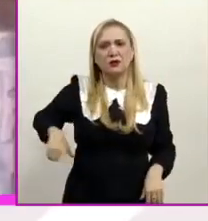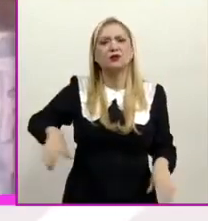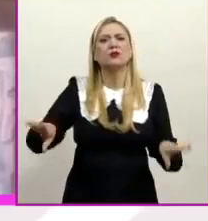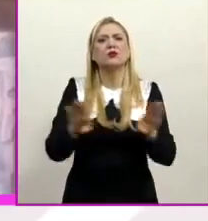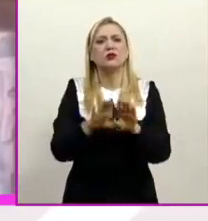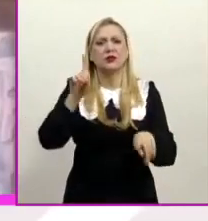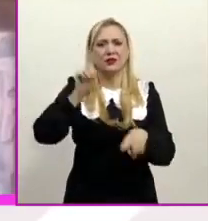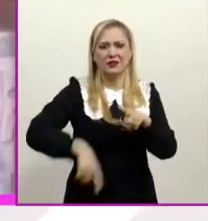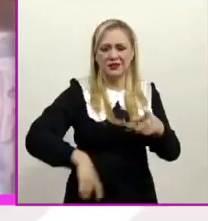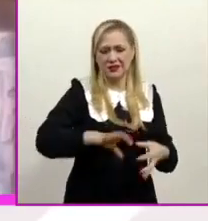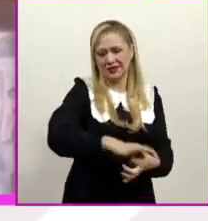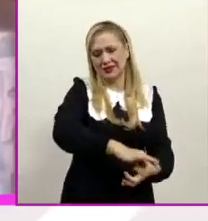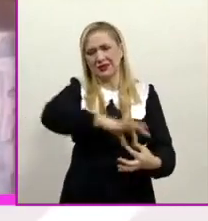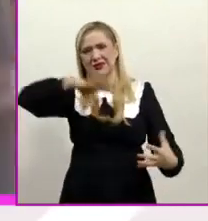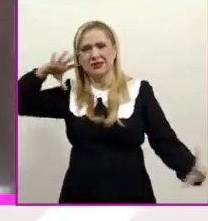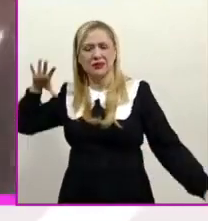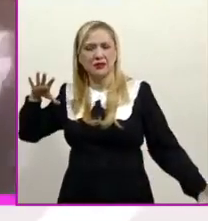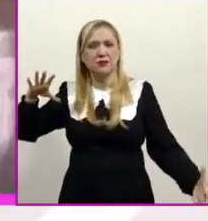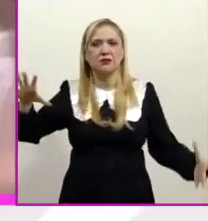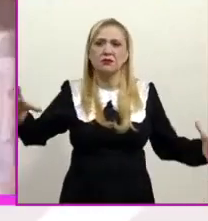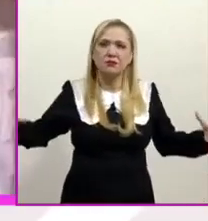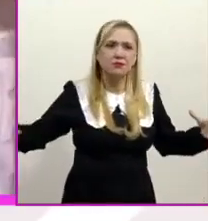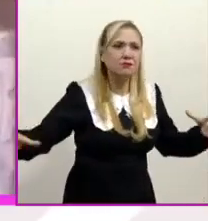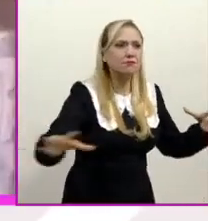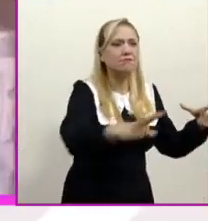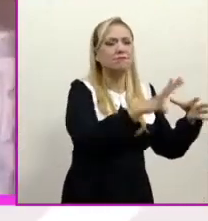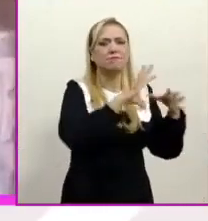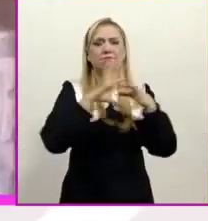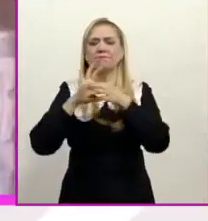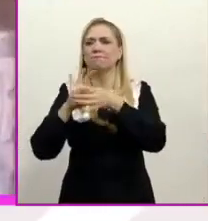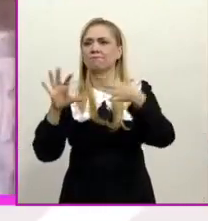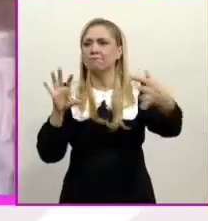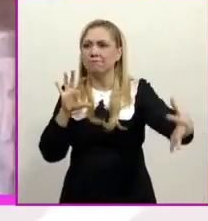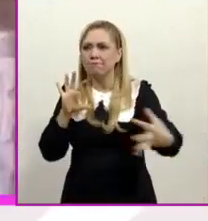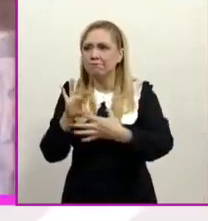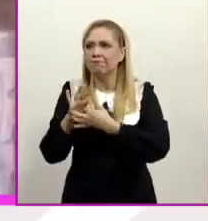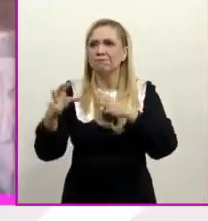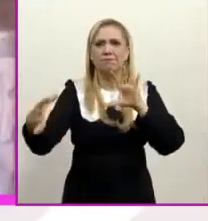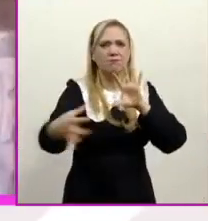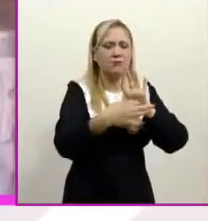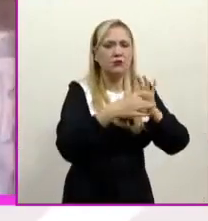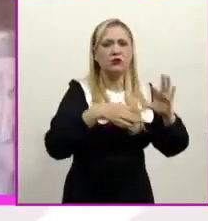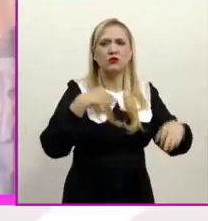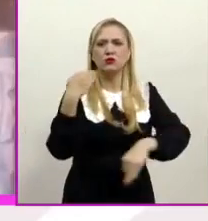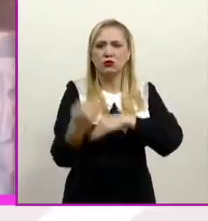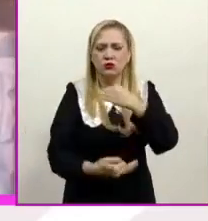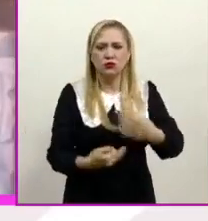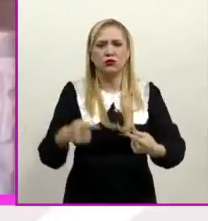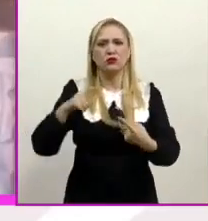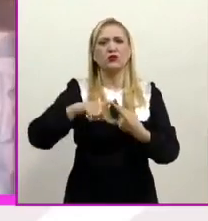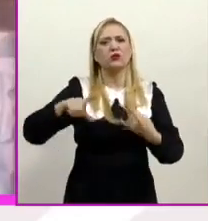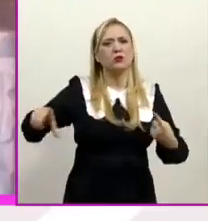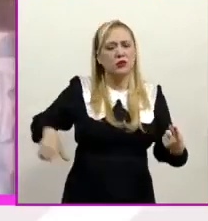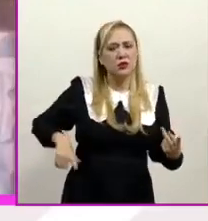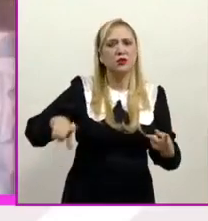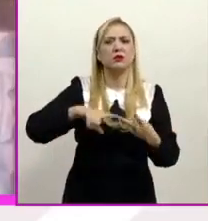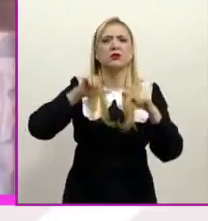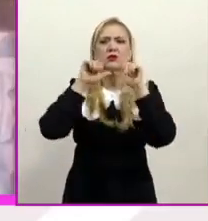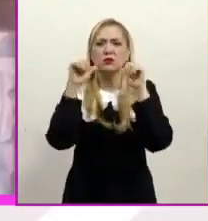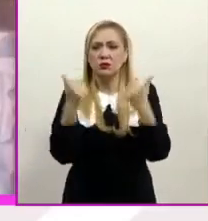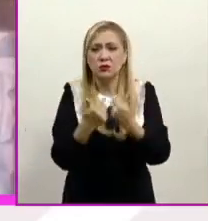desmantelar este sistema? Solamente uniéndonos todas las partes que lo conformamos. Tiene que estar Estado, sociedad civil,